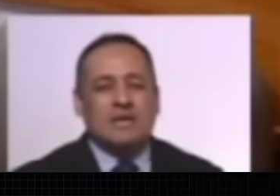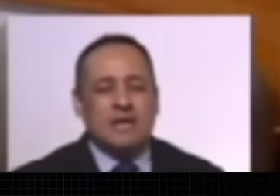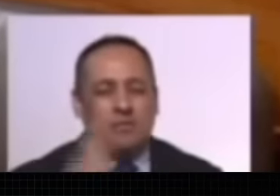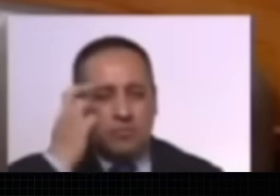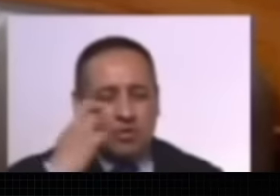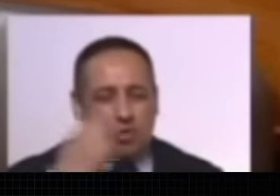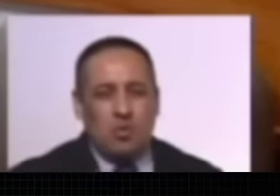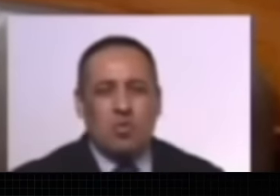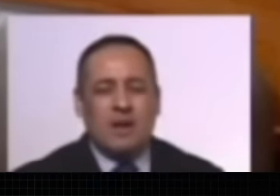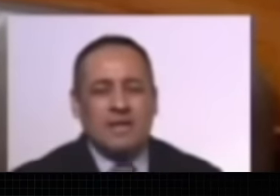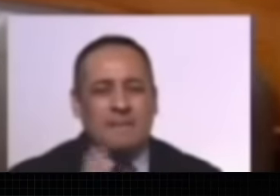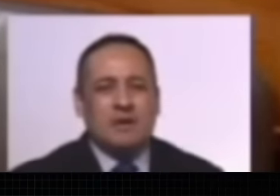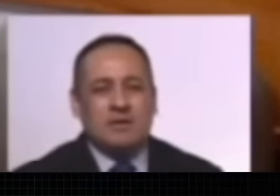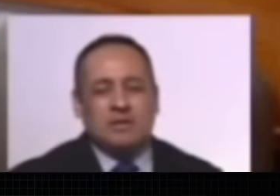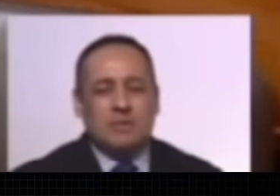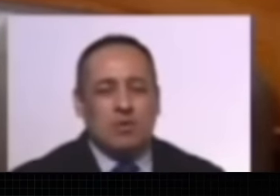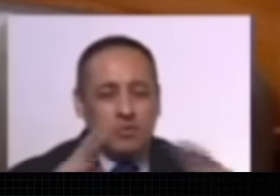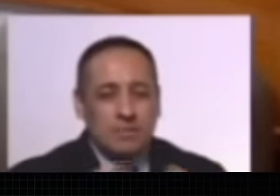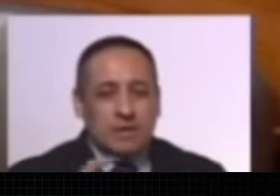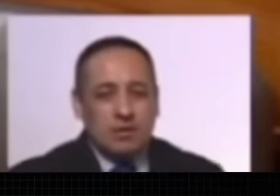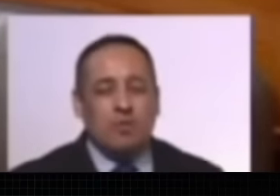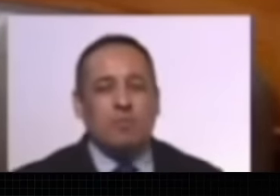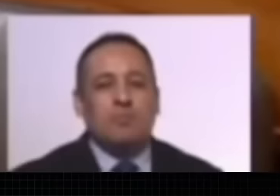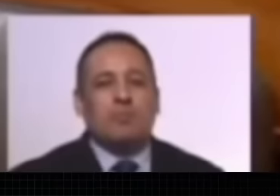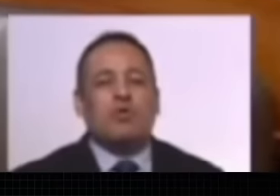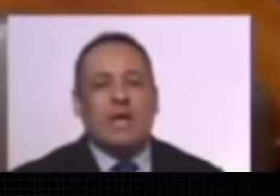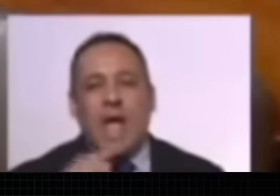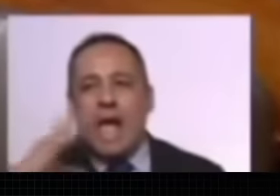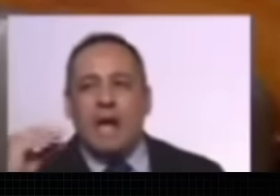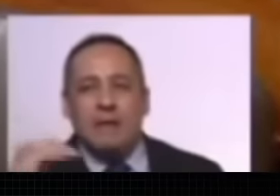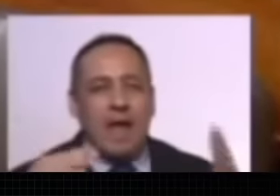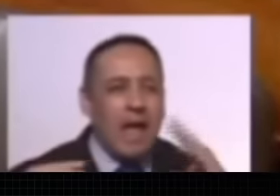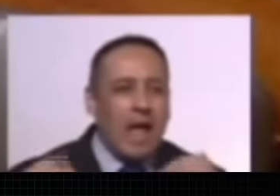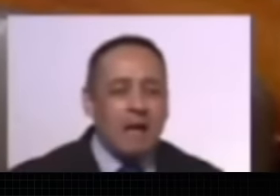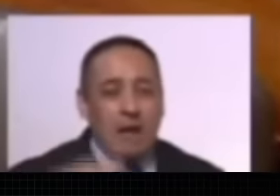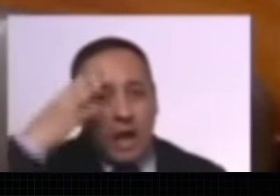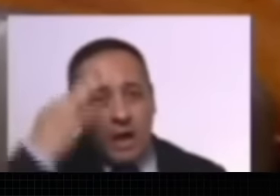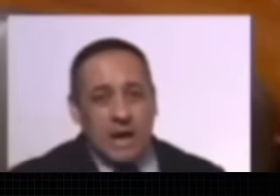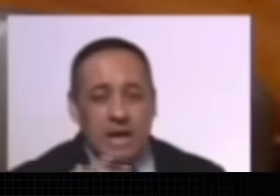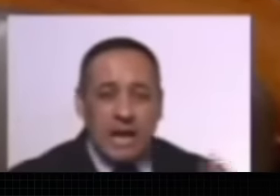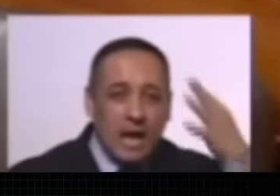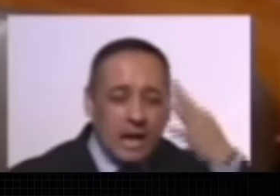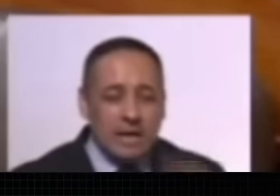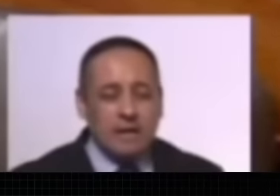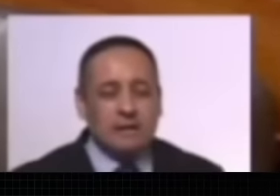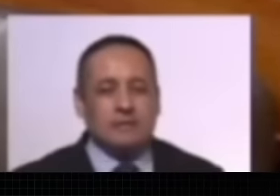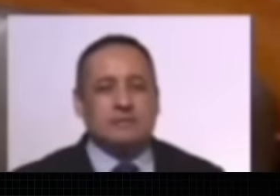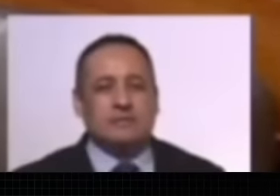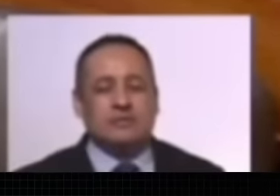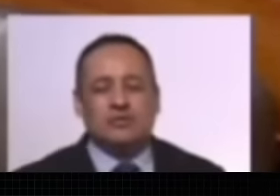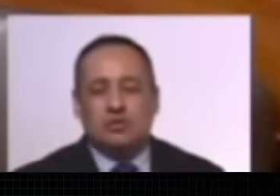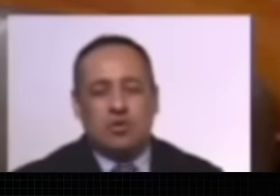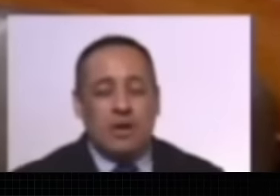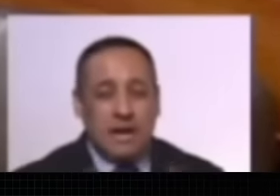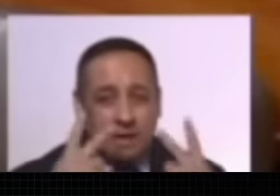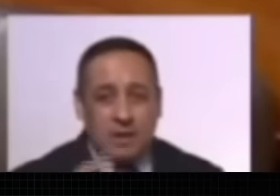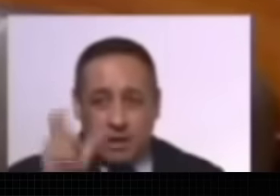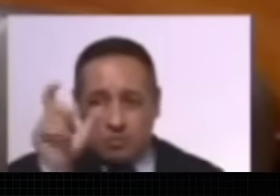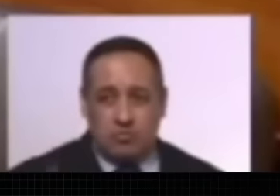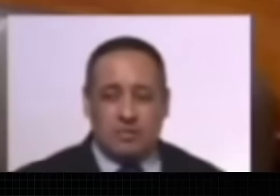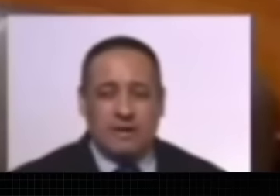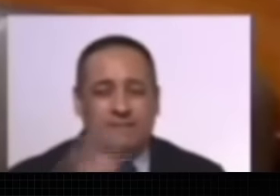o a cualquier ciudadano a una investigación por dimes, diretes, supuestos. Ahora vemos a una